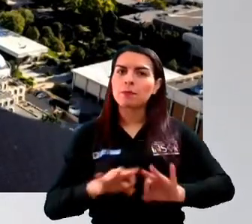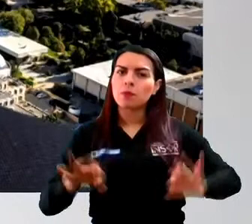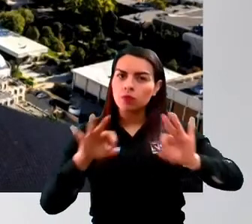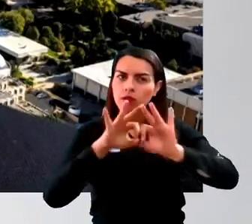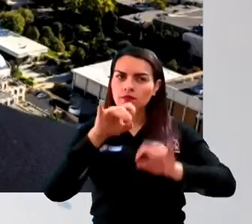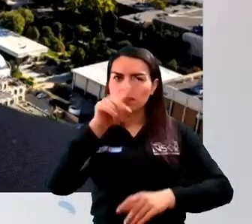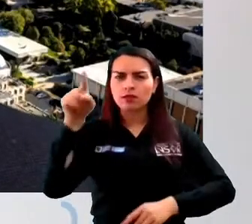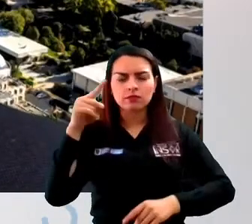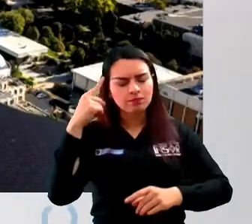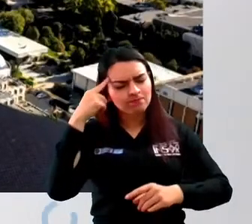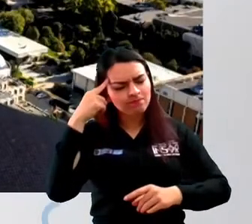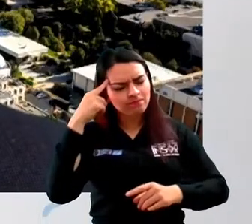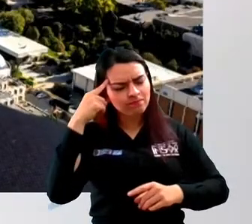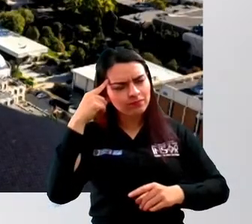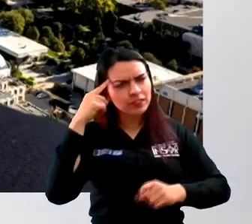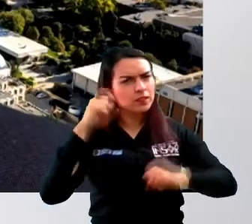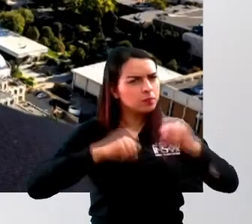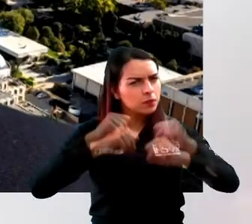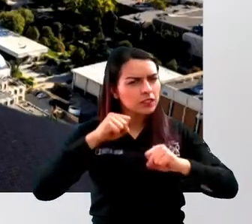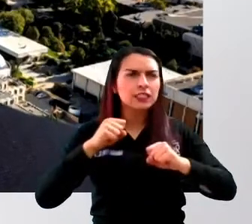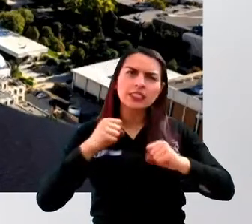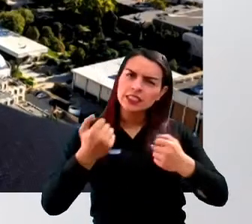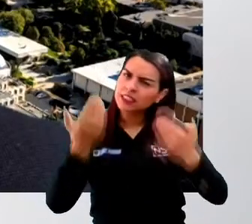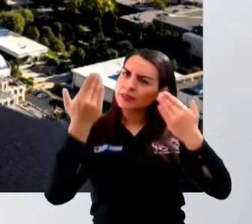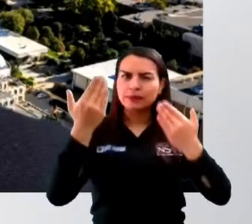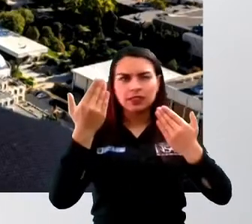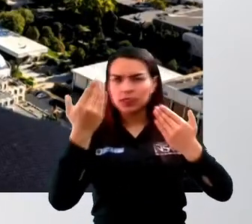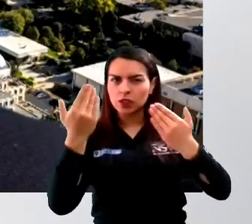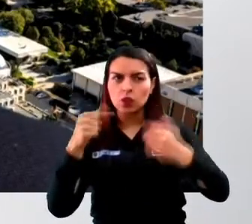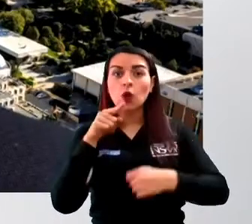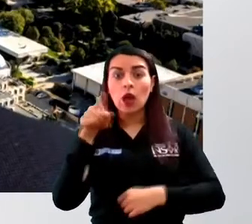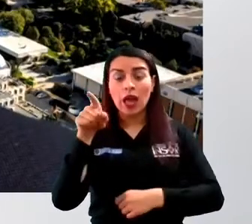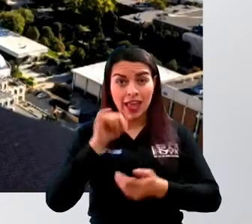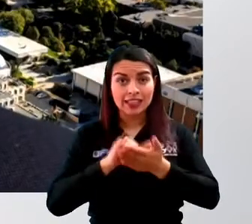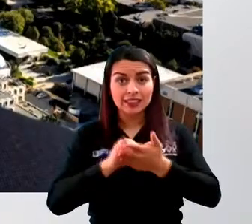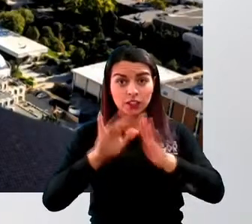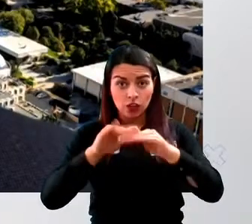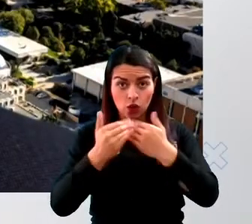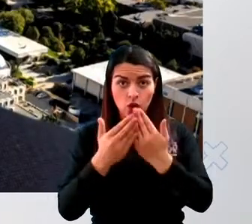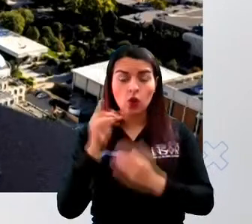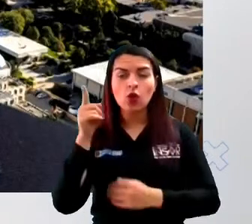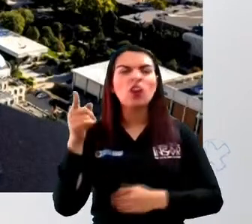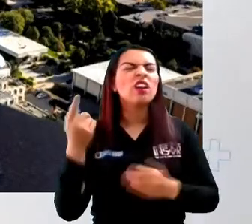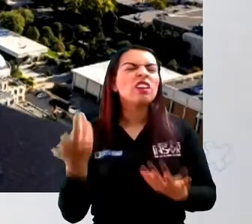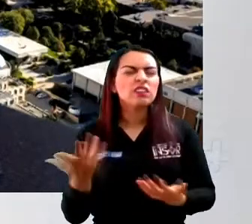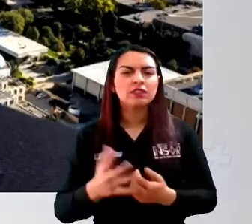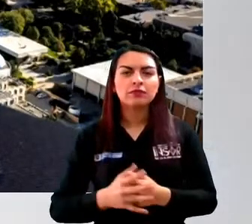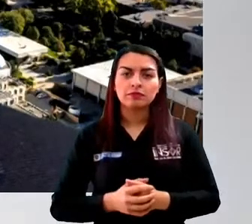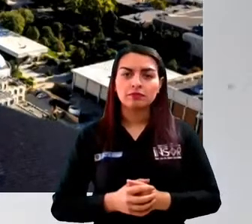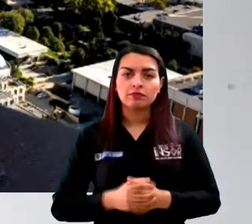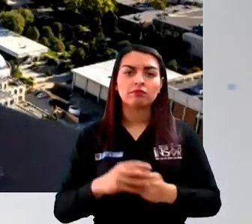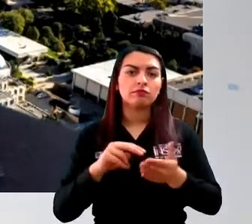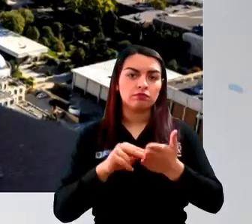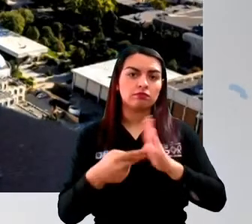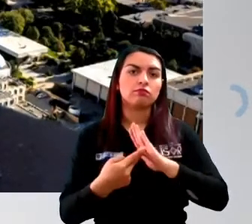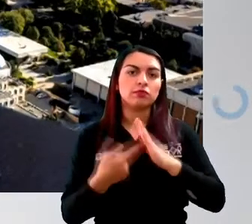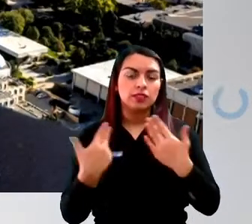las posibilidades que existen. Básicamente, este colegio, en vez de los